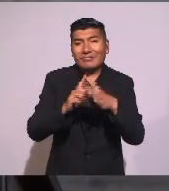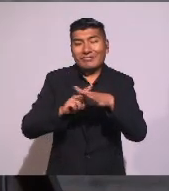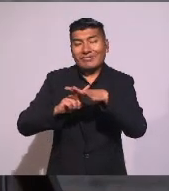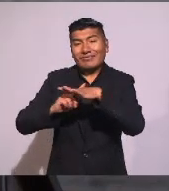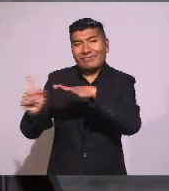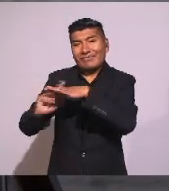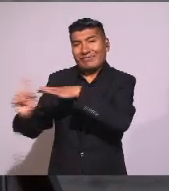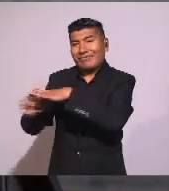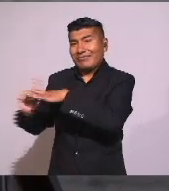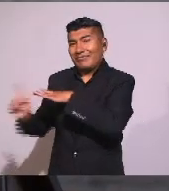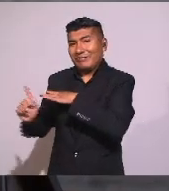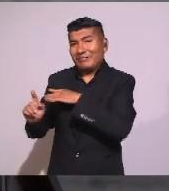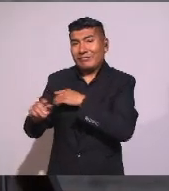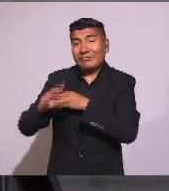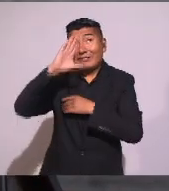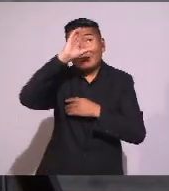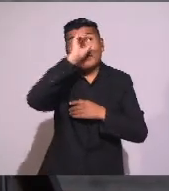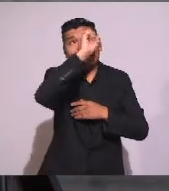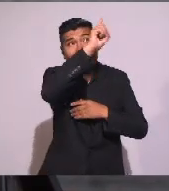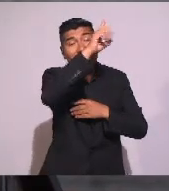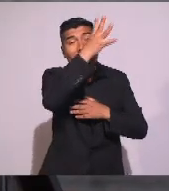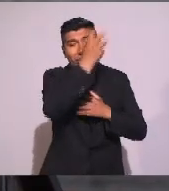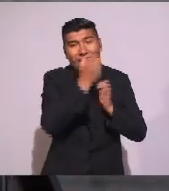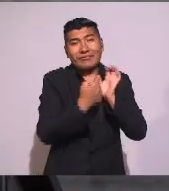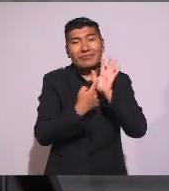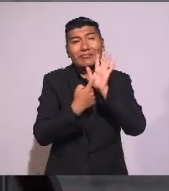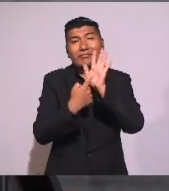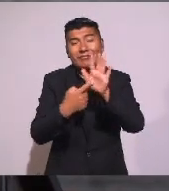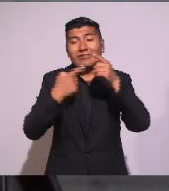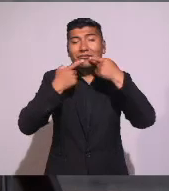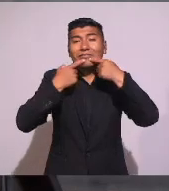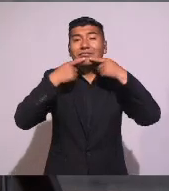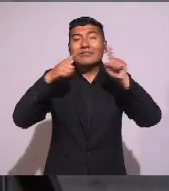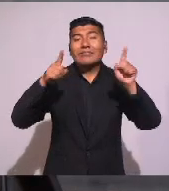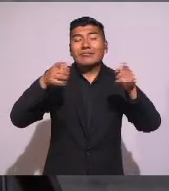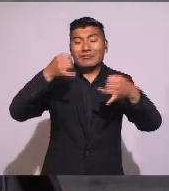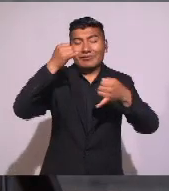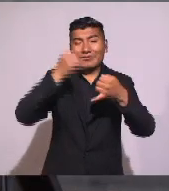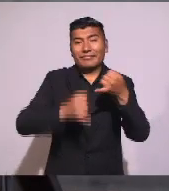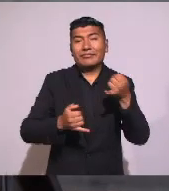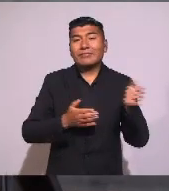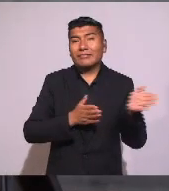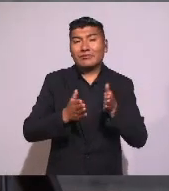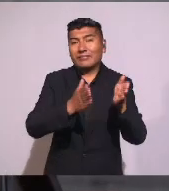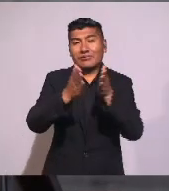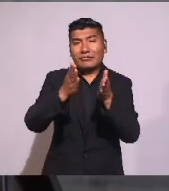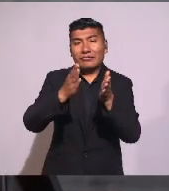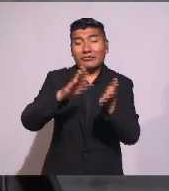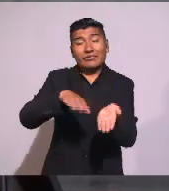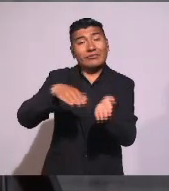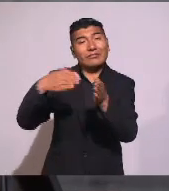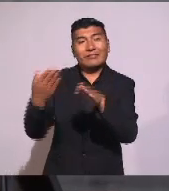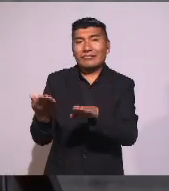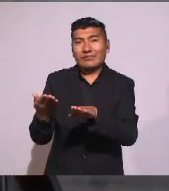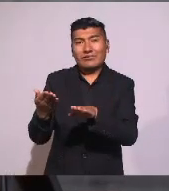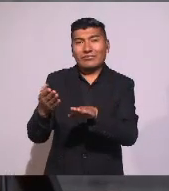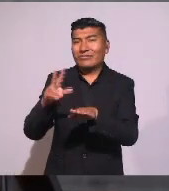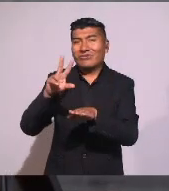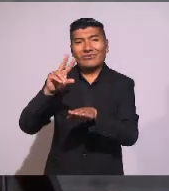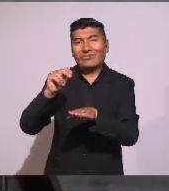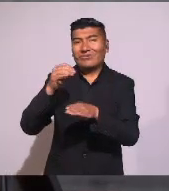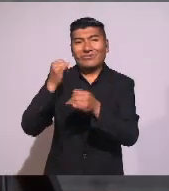por eso él quiere manifestarle es el final del camino la muerte no es el último